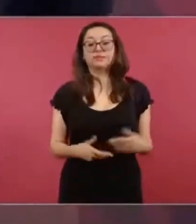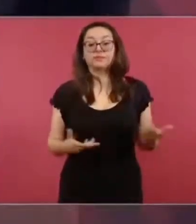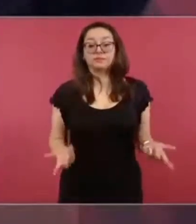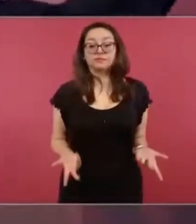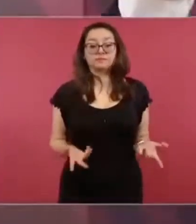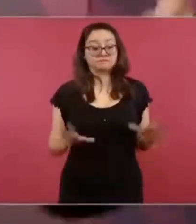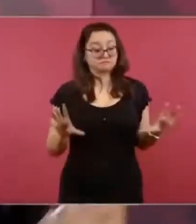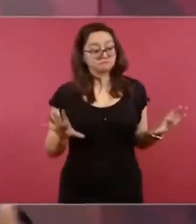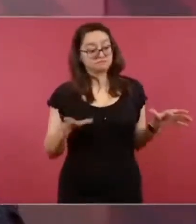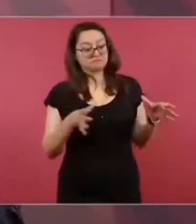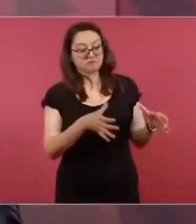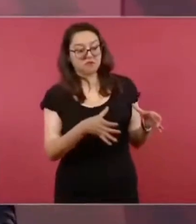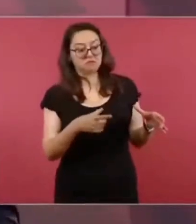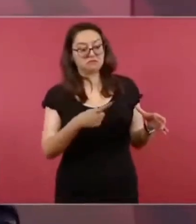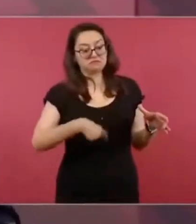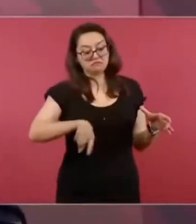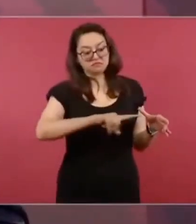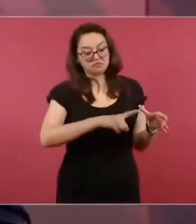Fabricaban candidatos,